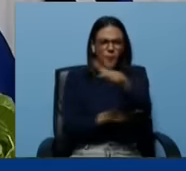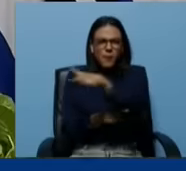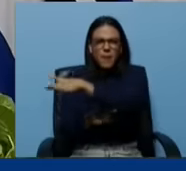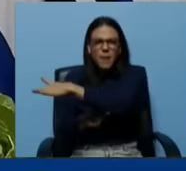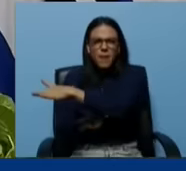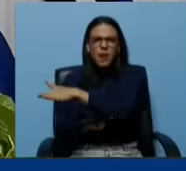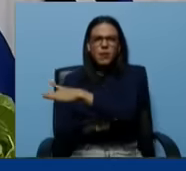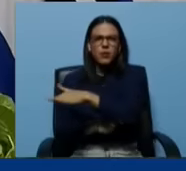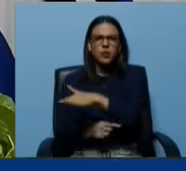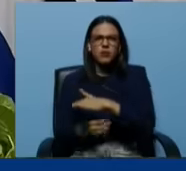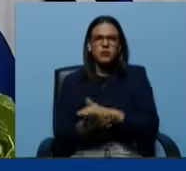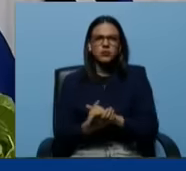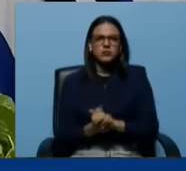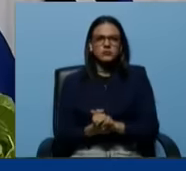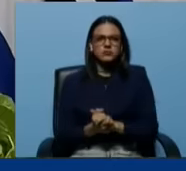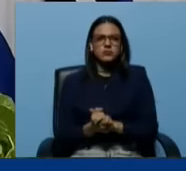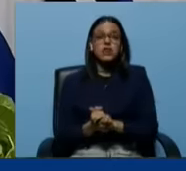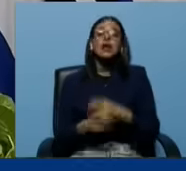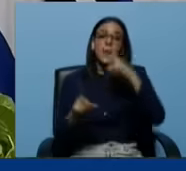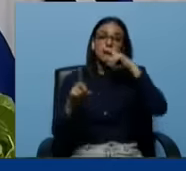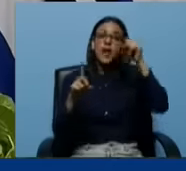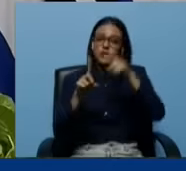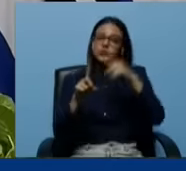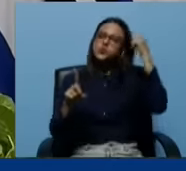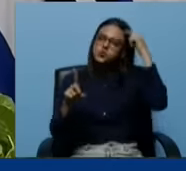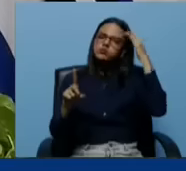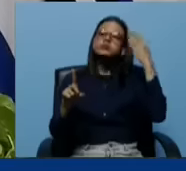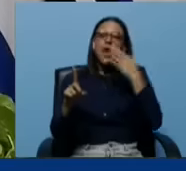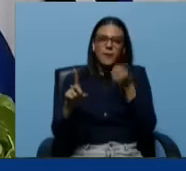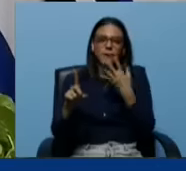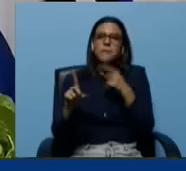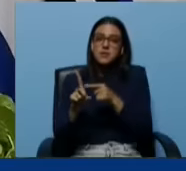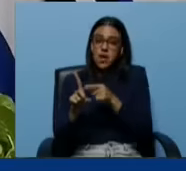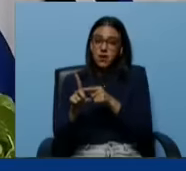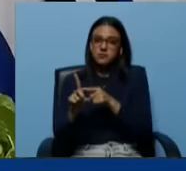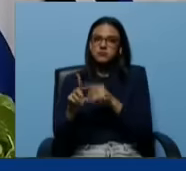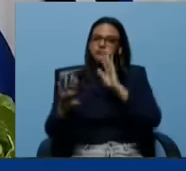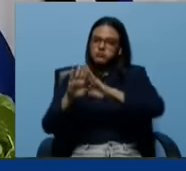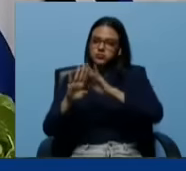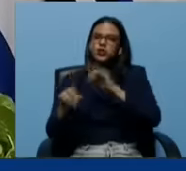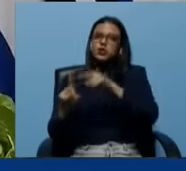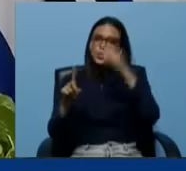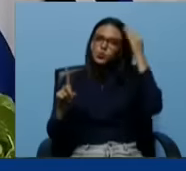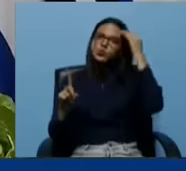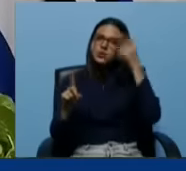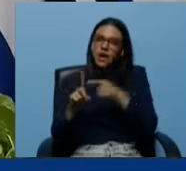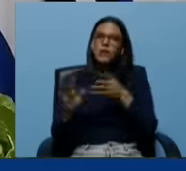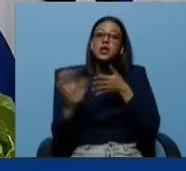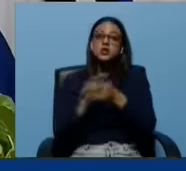Y vos sabés bien, Nicolás, que ese ejército mercenario